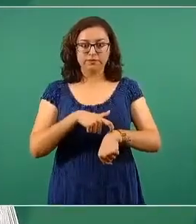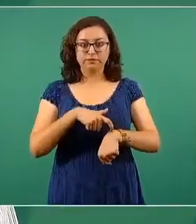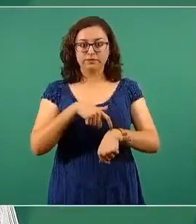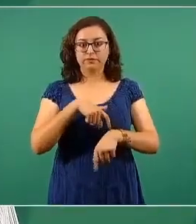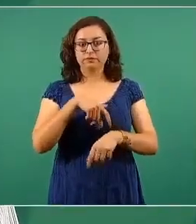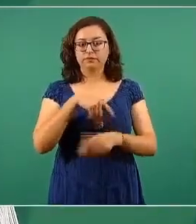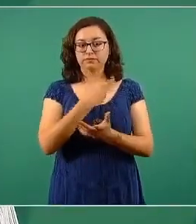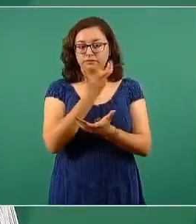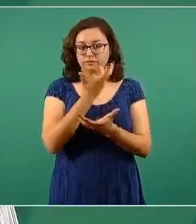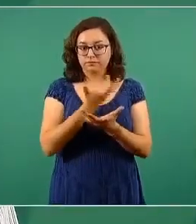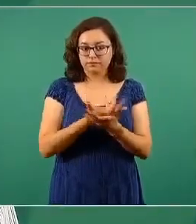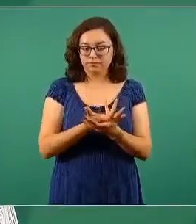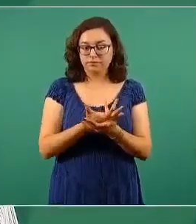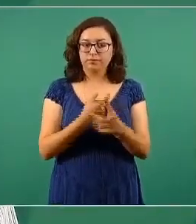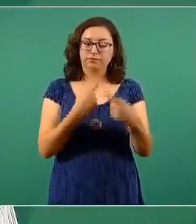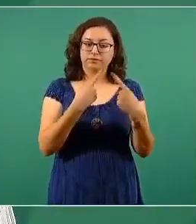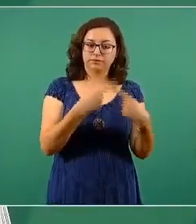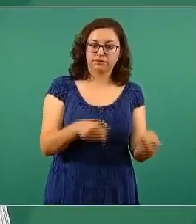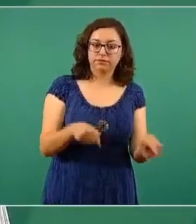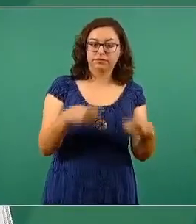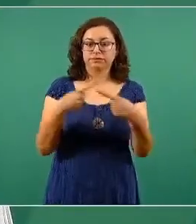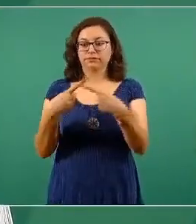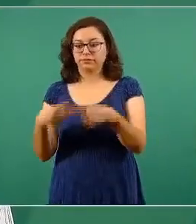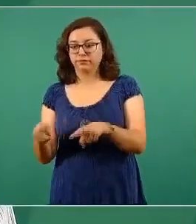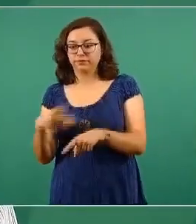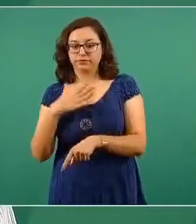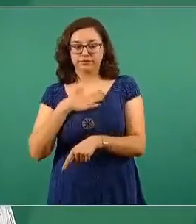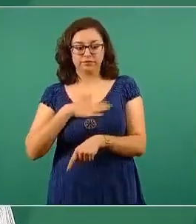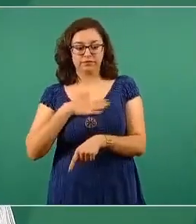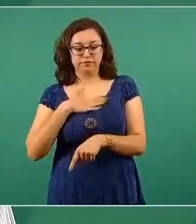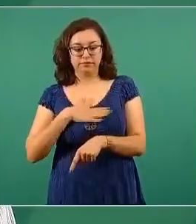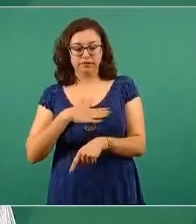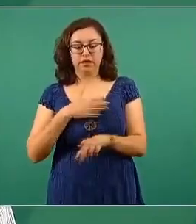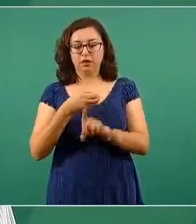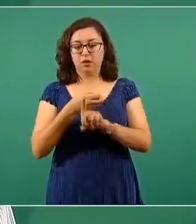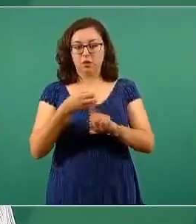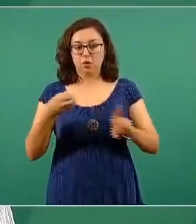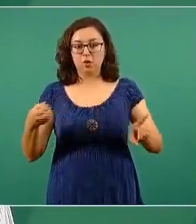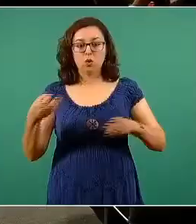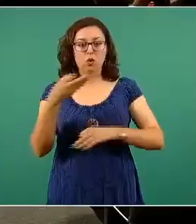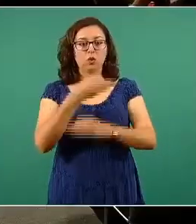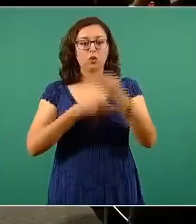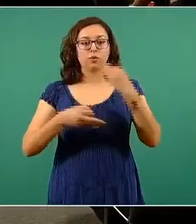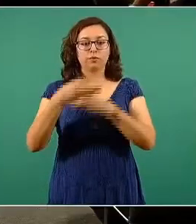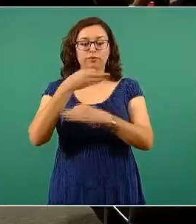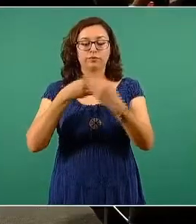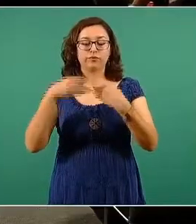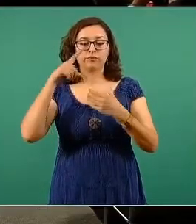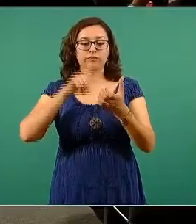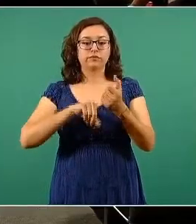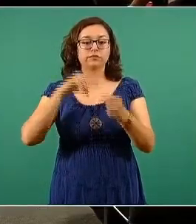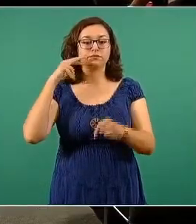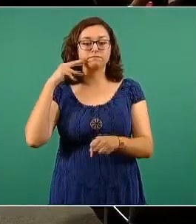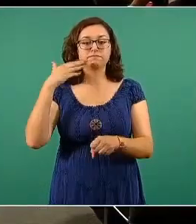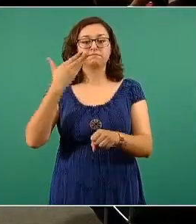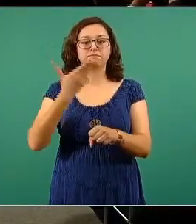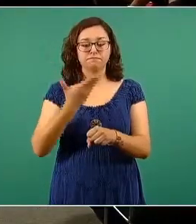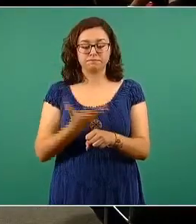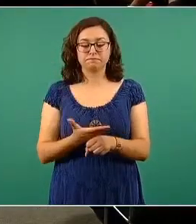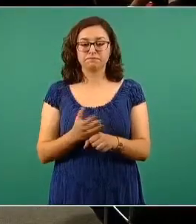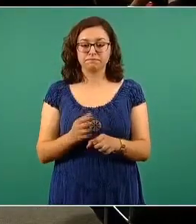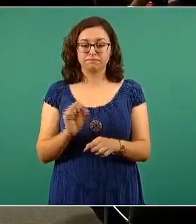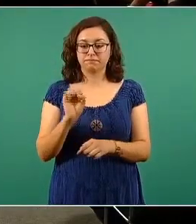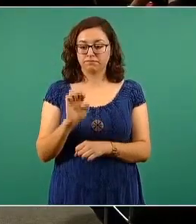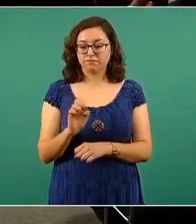también en función del aforo de los baños y que todo esto obviamente es responsabilidad y lo está haciendo, creemos, bastante